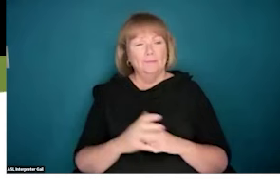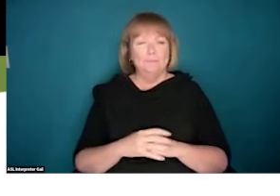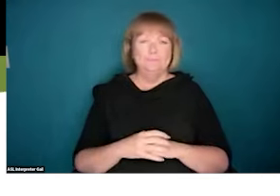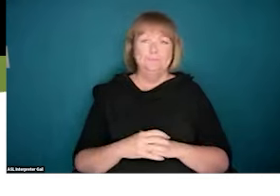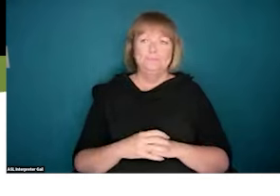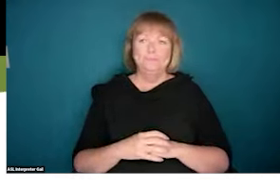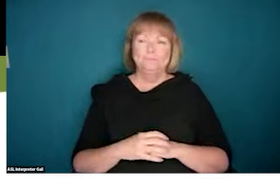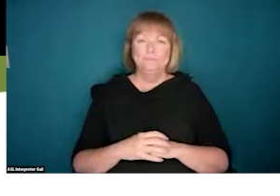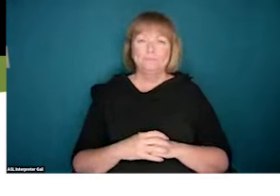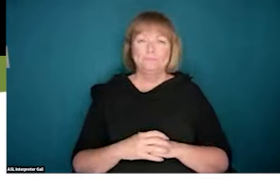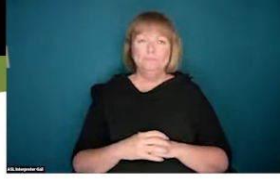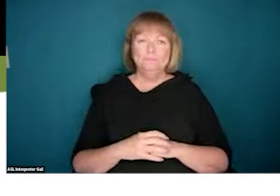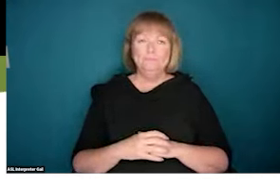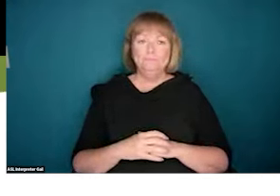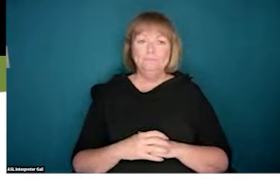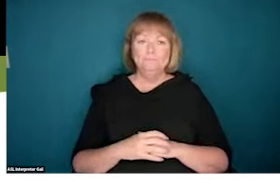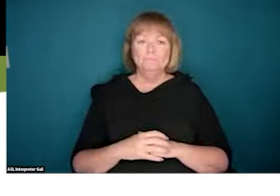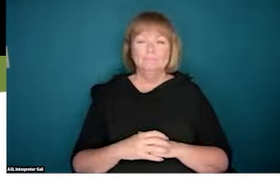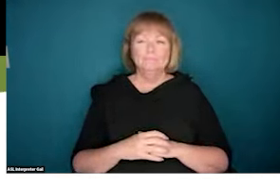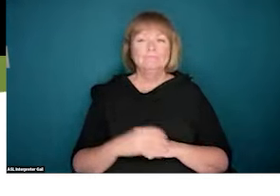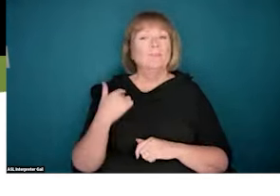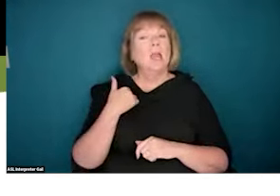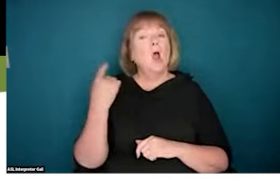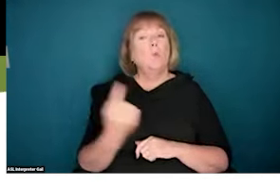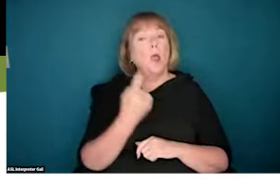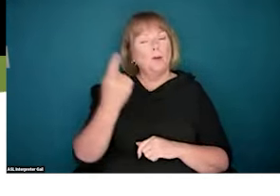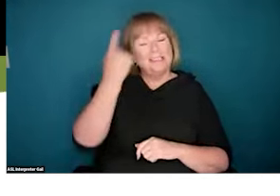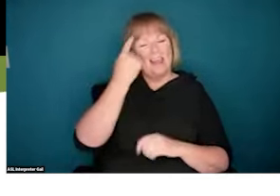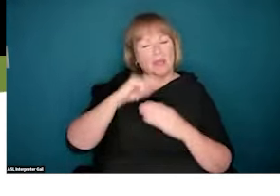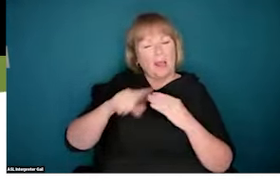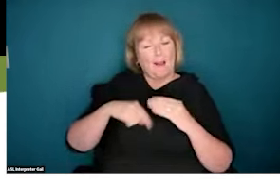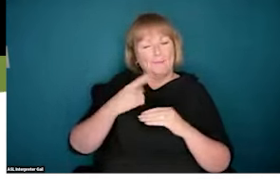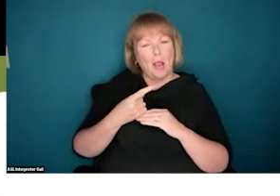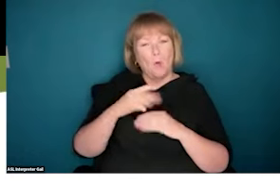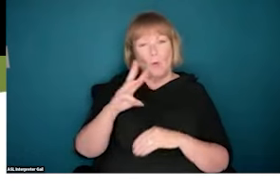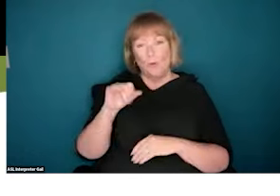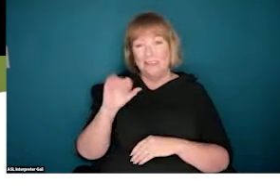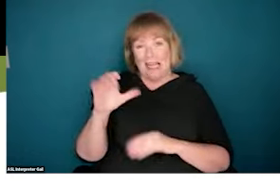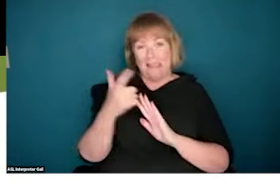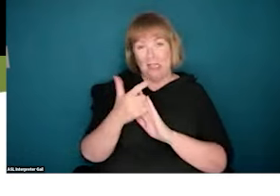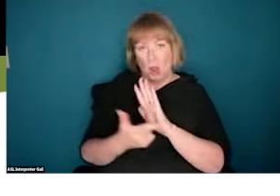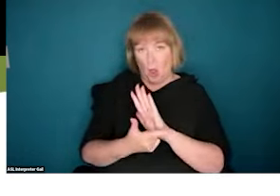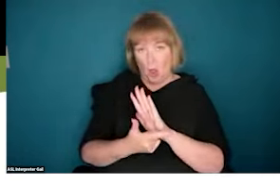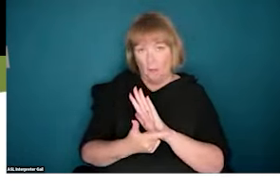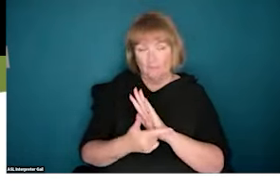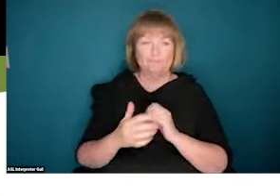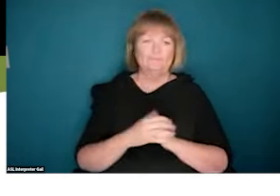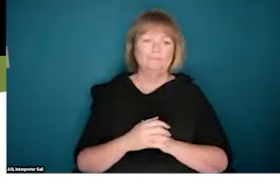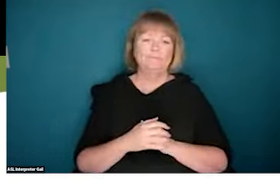¿Cómo yo puedo ayudar a que haga esta transición de la mejor forma posible? Pero obviamente nosotros nos tenemos